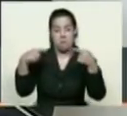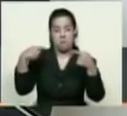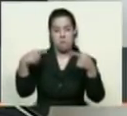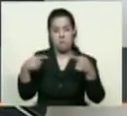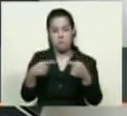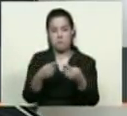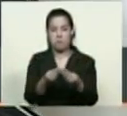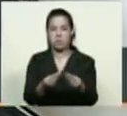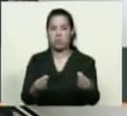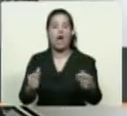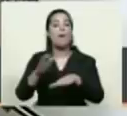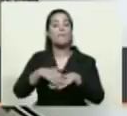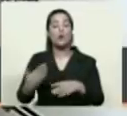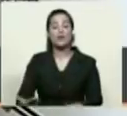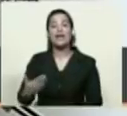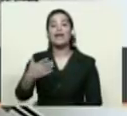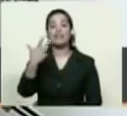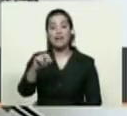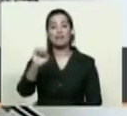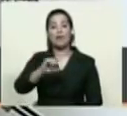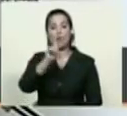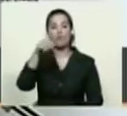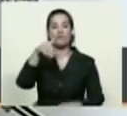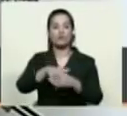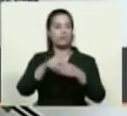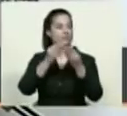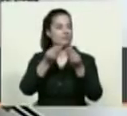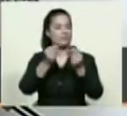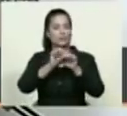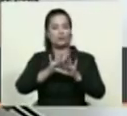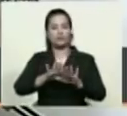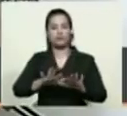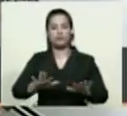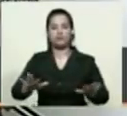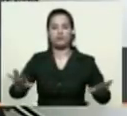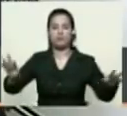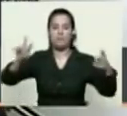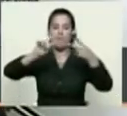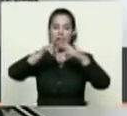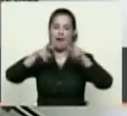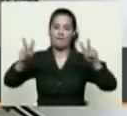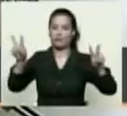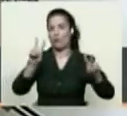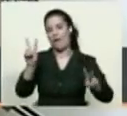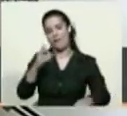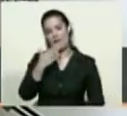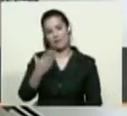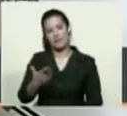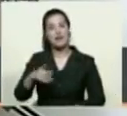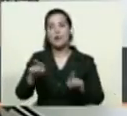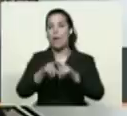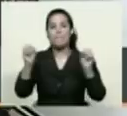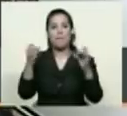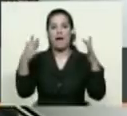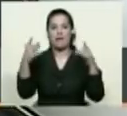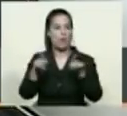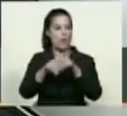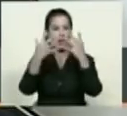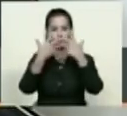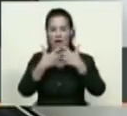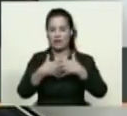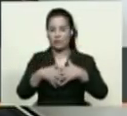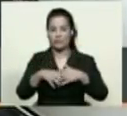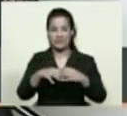el domingo 30 de julio. Esa elección que trajo la paz a Venezuela de manera mágica, de manera automática, esa